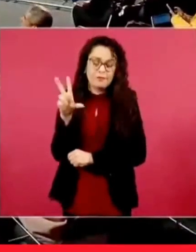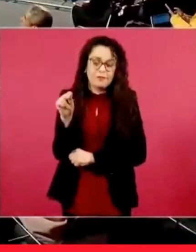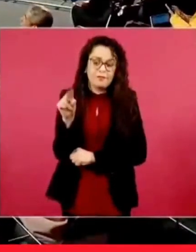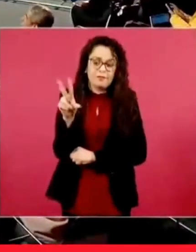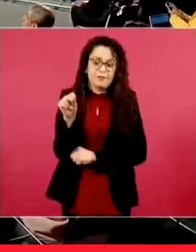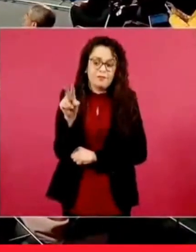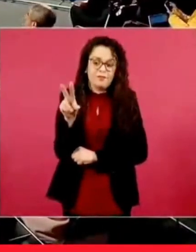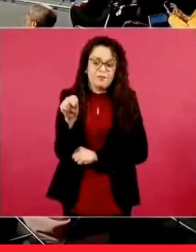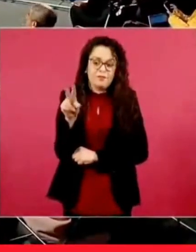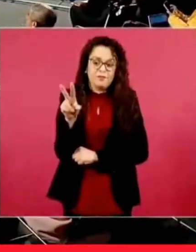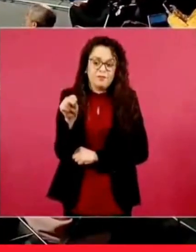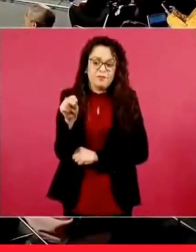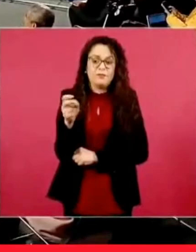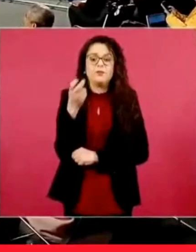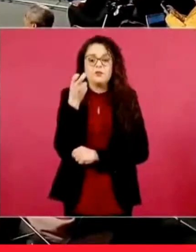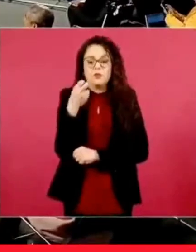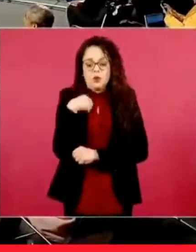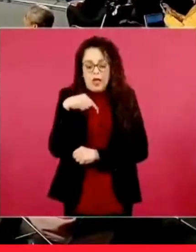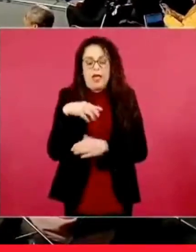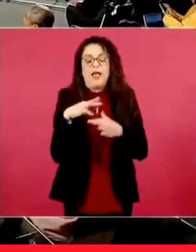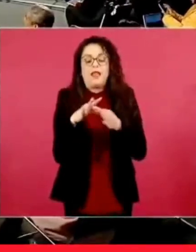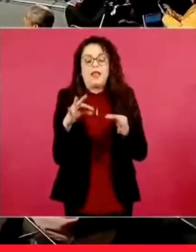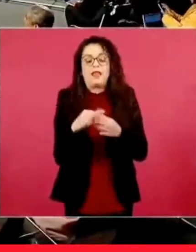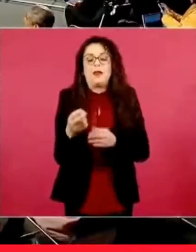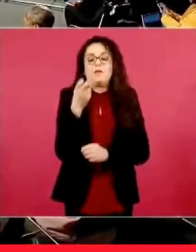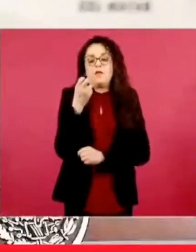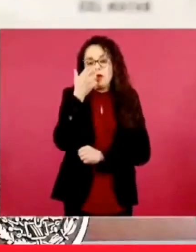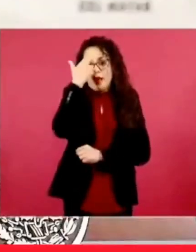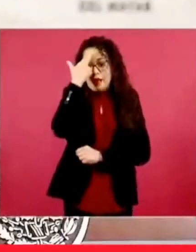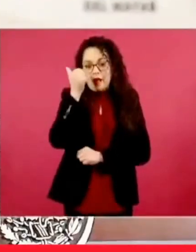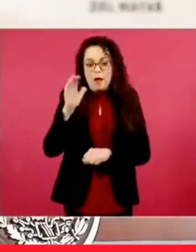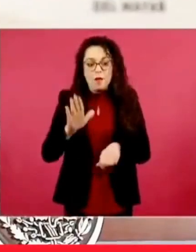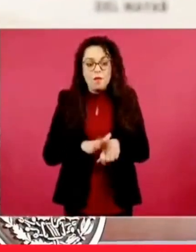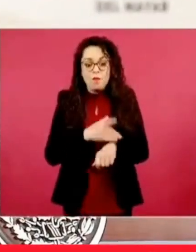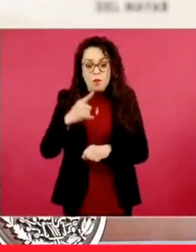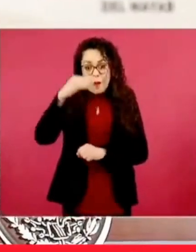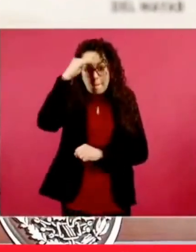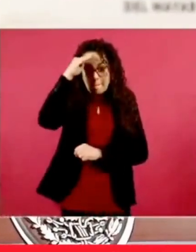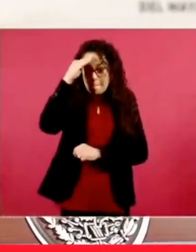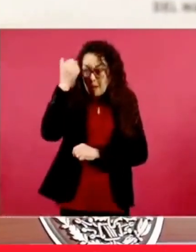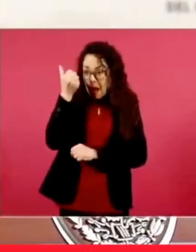si por eso lo planteo, porque así piensan